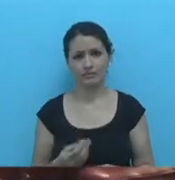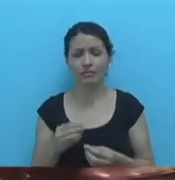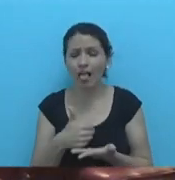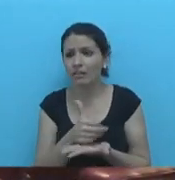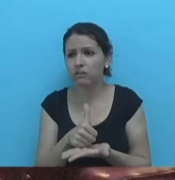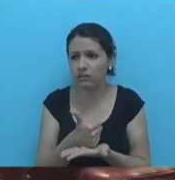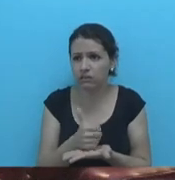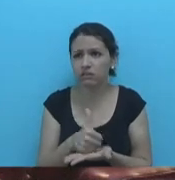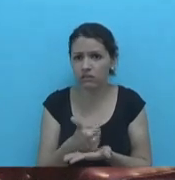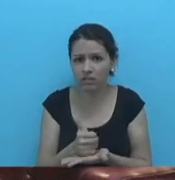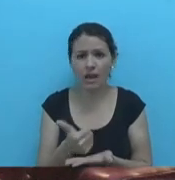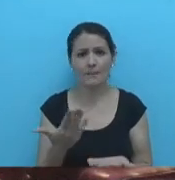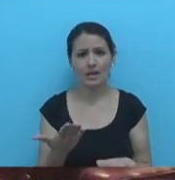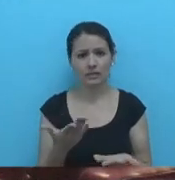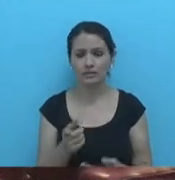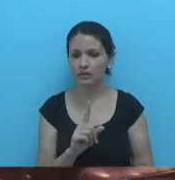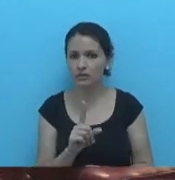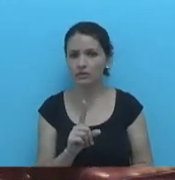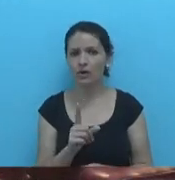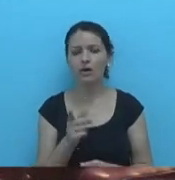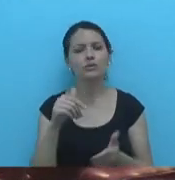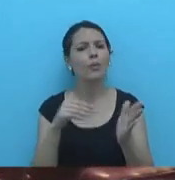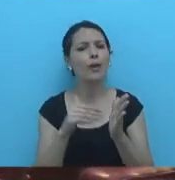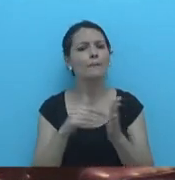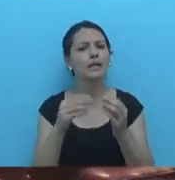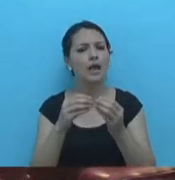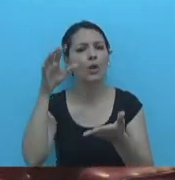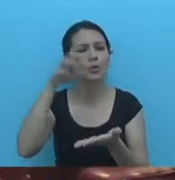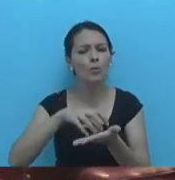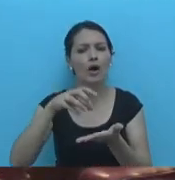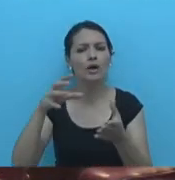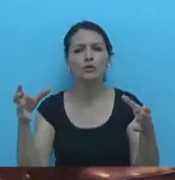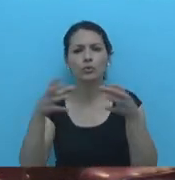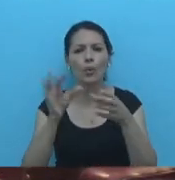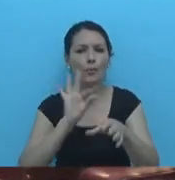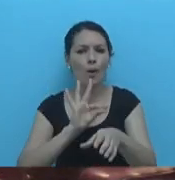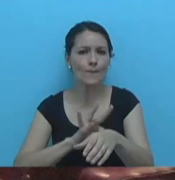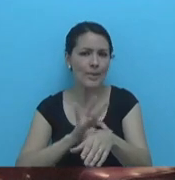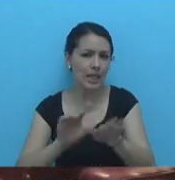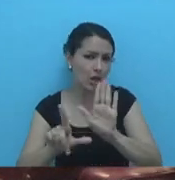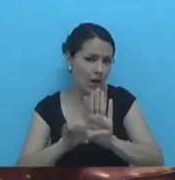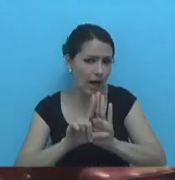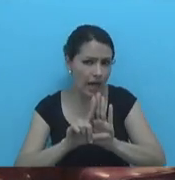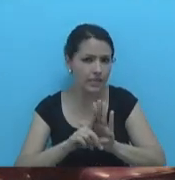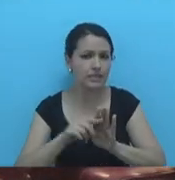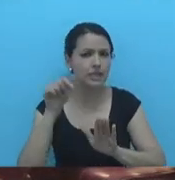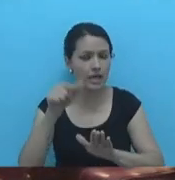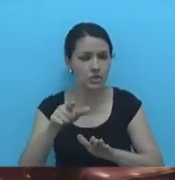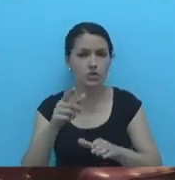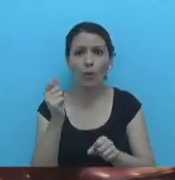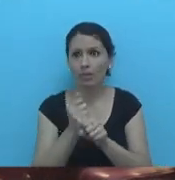que esto depende, el Instituto Médico Legal, donde se realizan, tiene la mejor